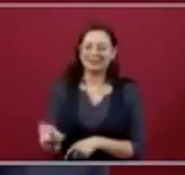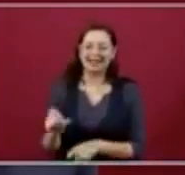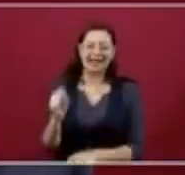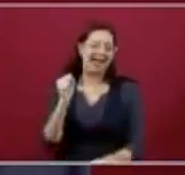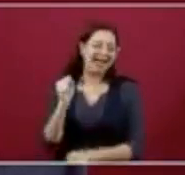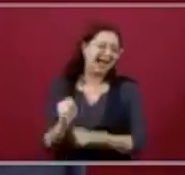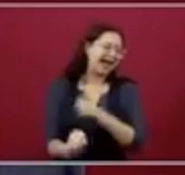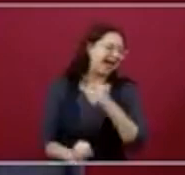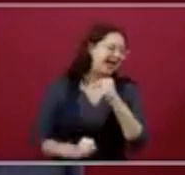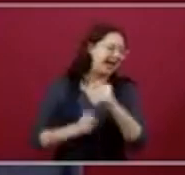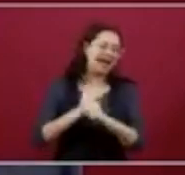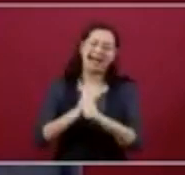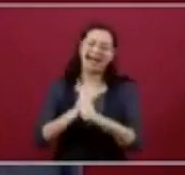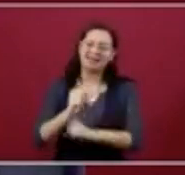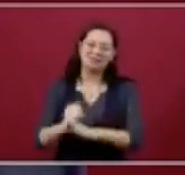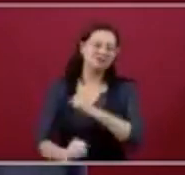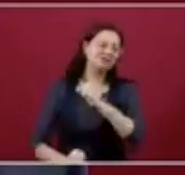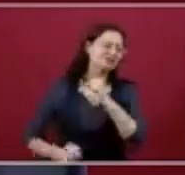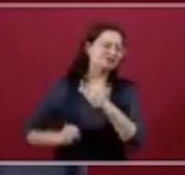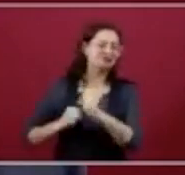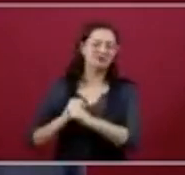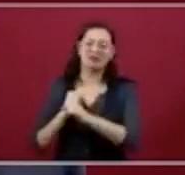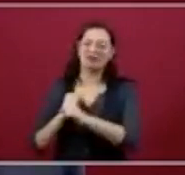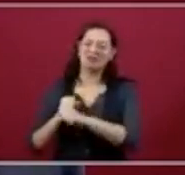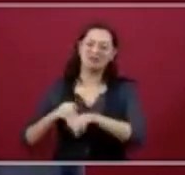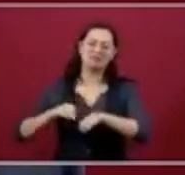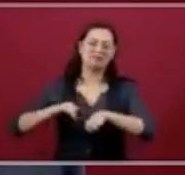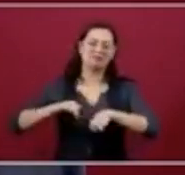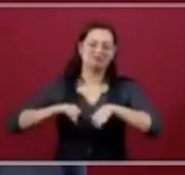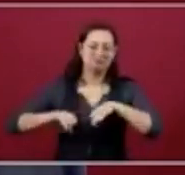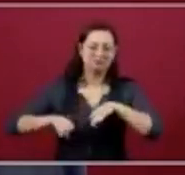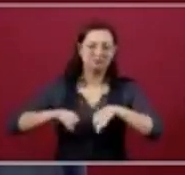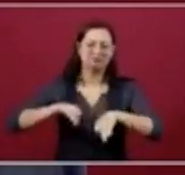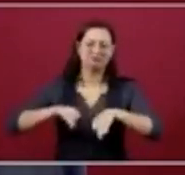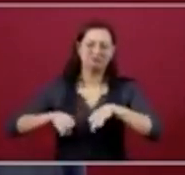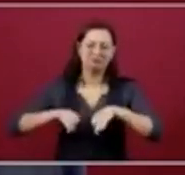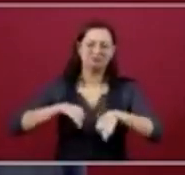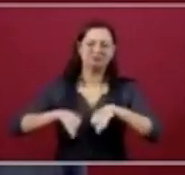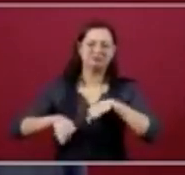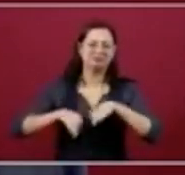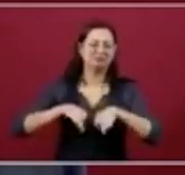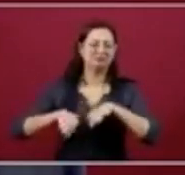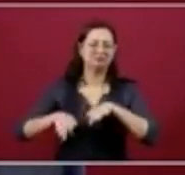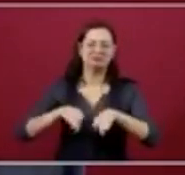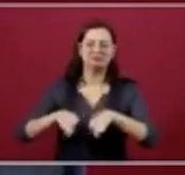años con comunidades